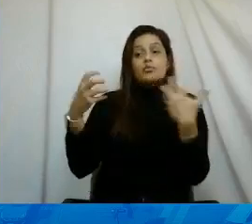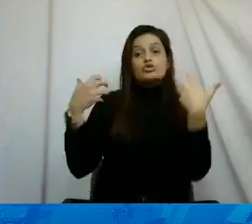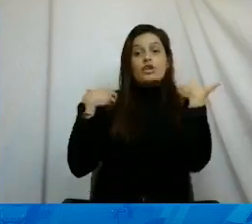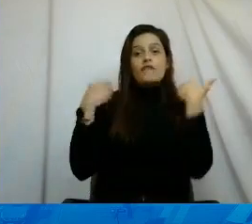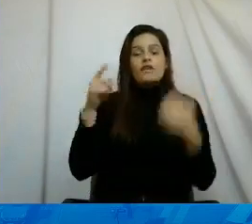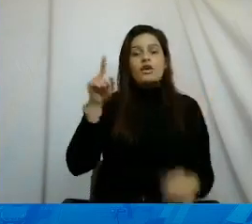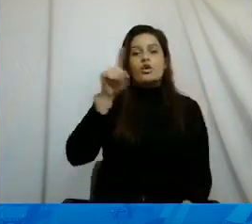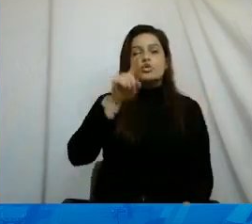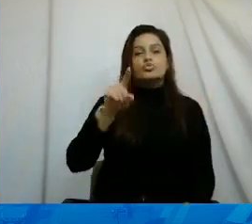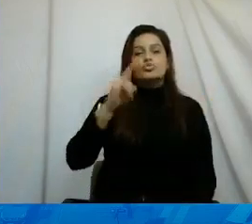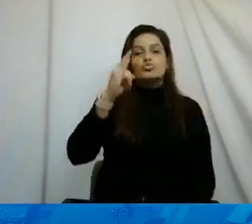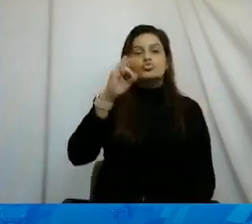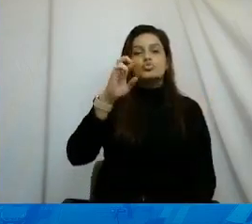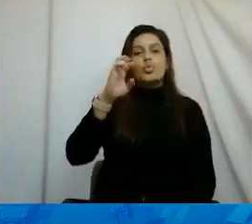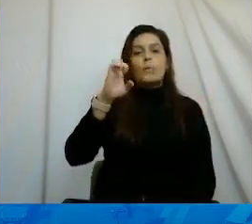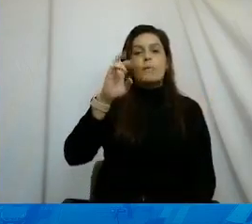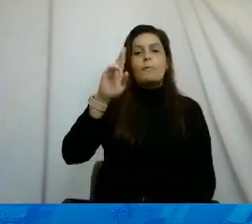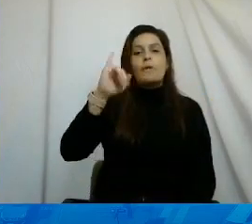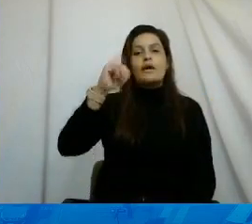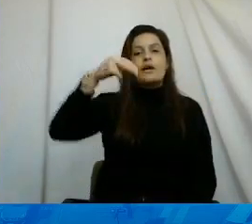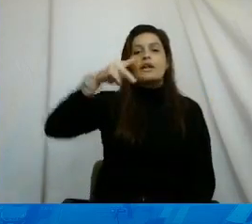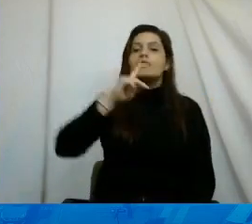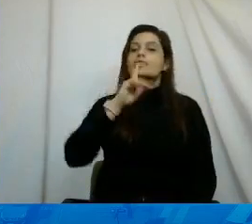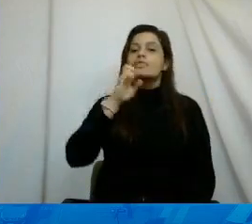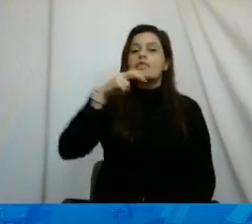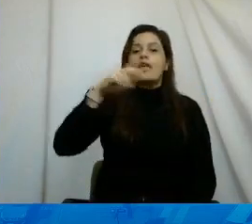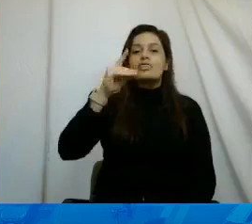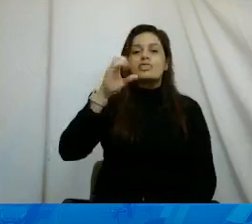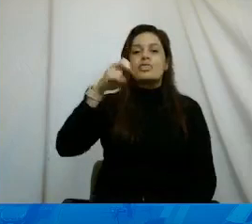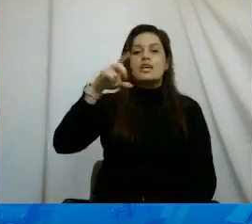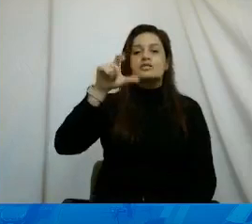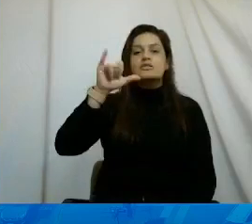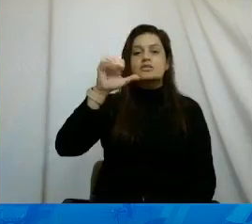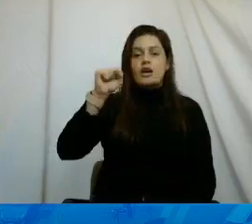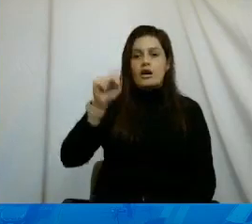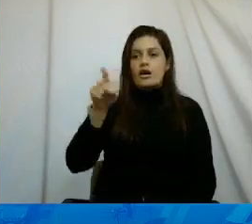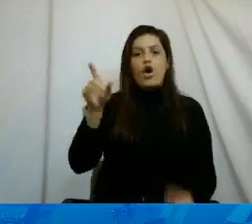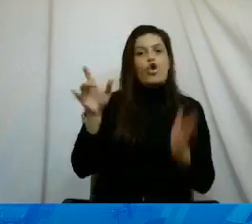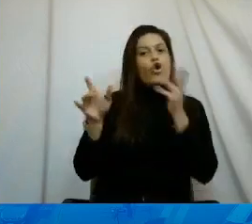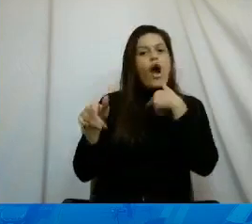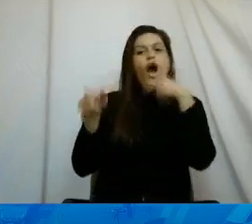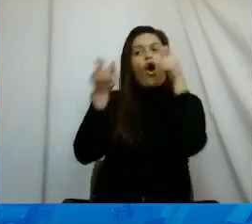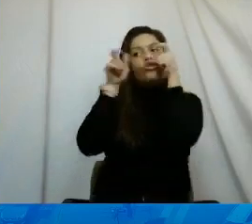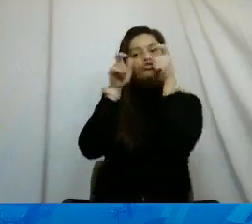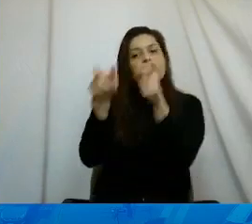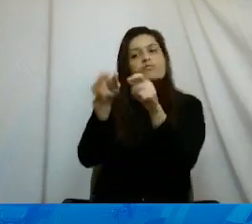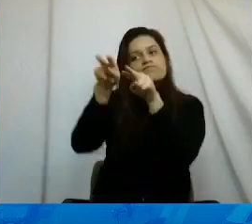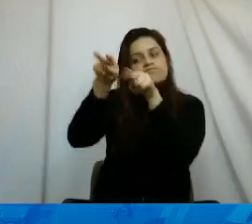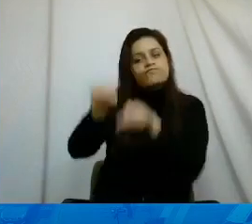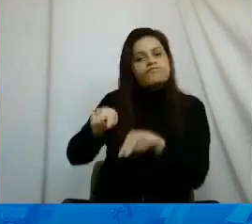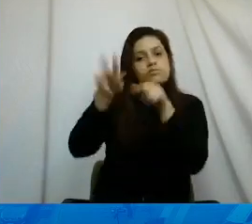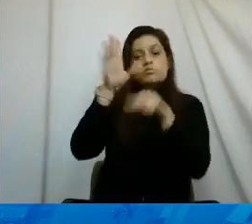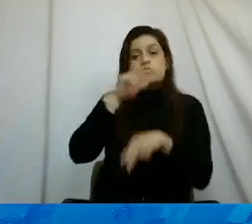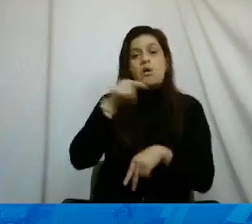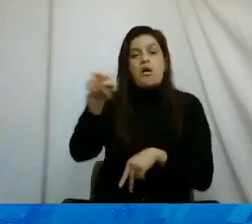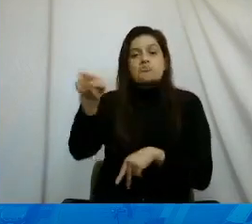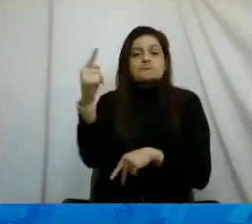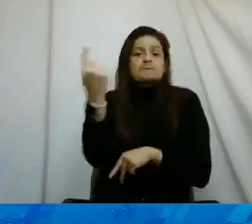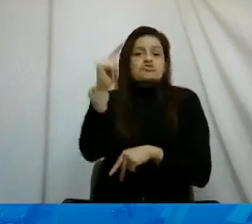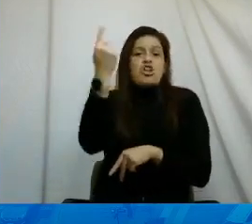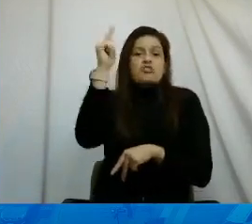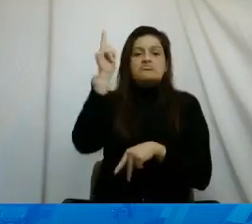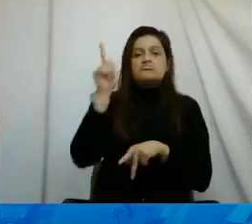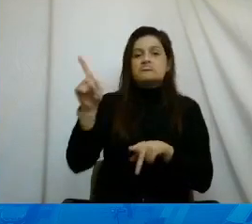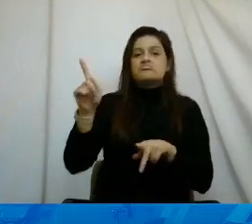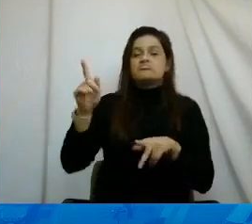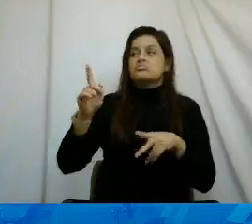colusión con la empresa, porque sienten que no hay verdadera fiscalización al trabajo de la empresa, y la empresa claramente no invierte. Le